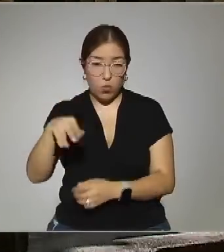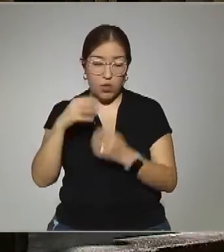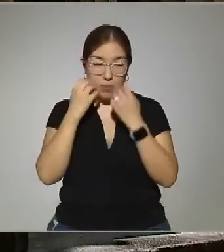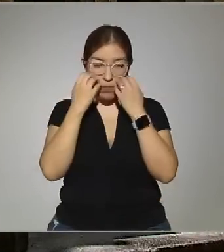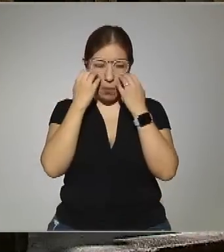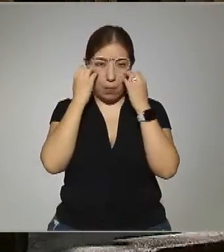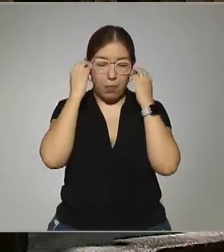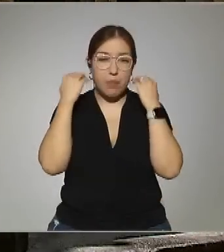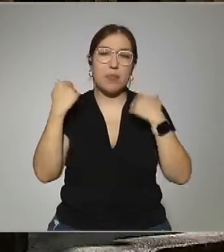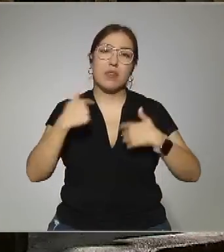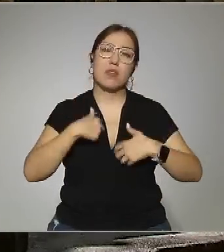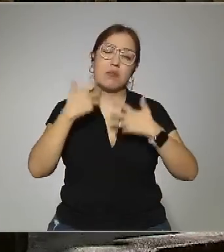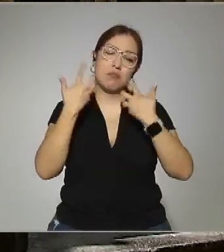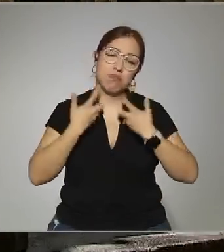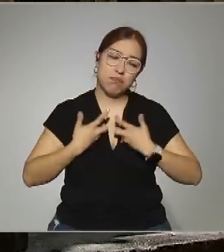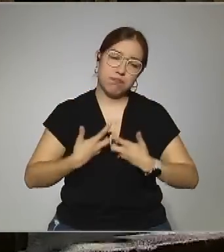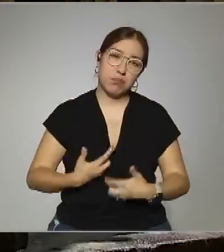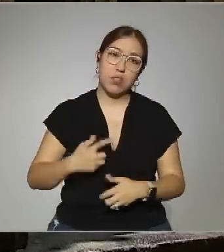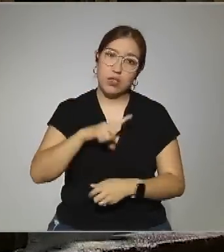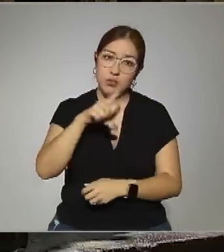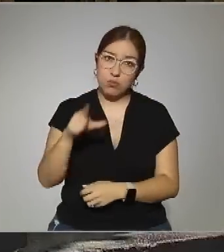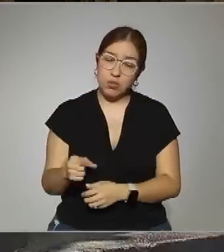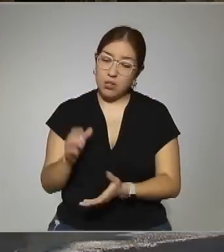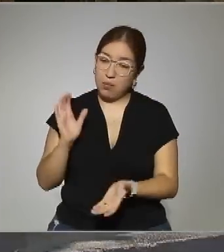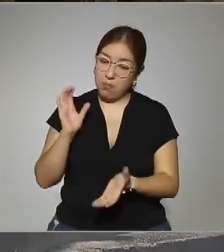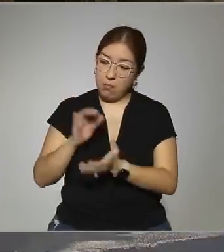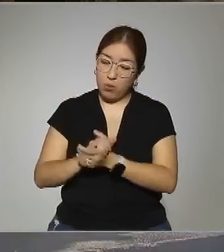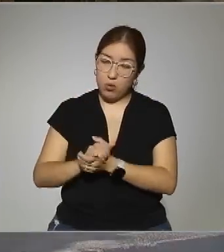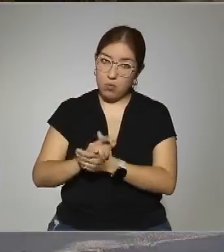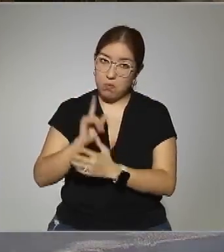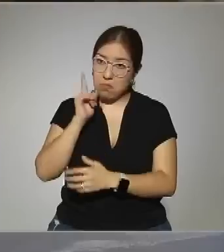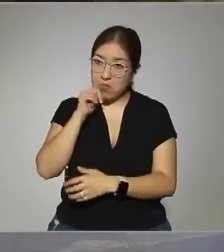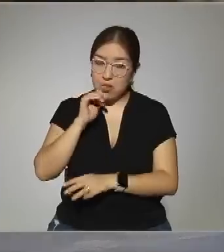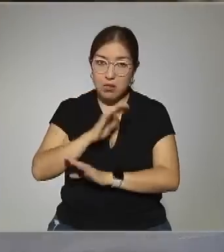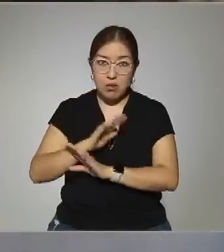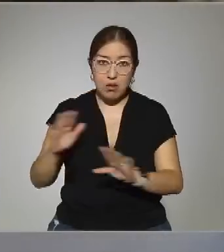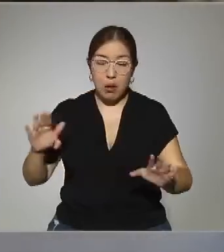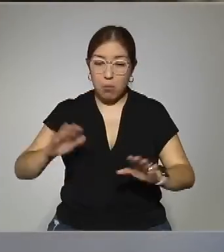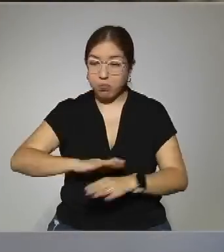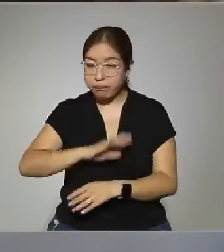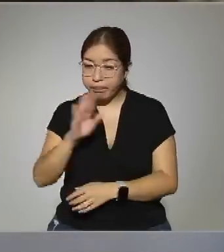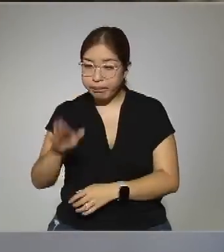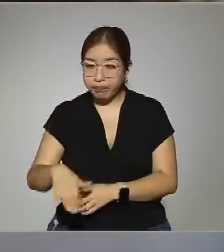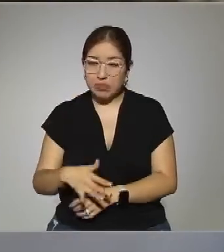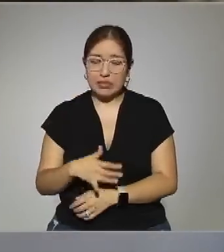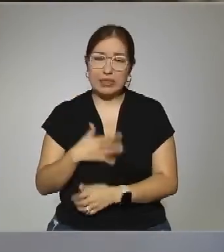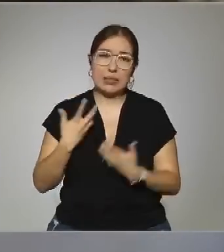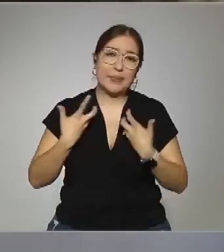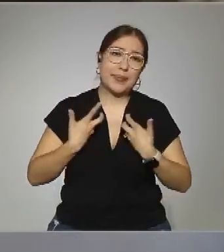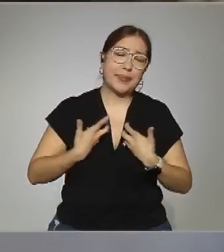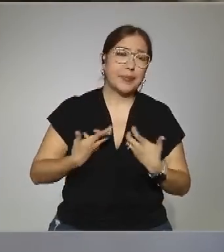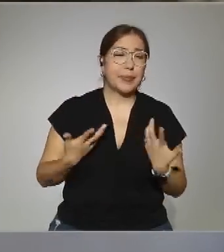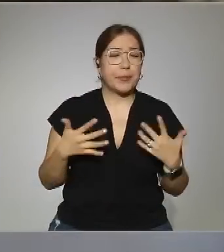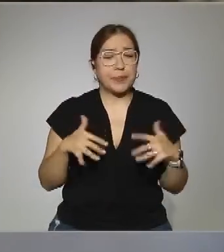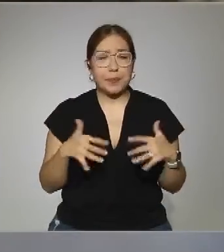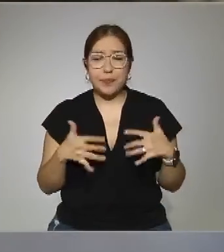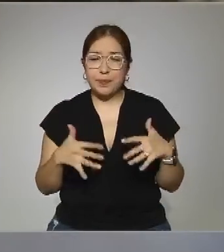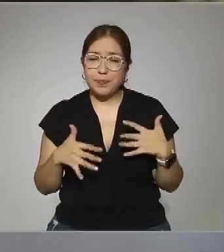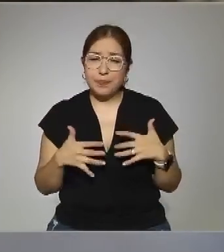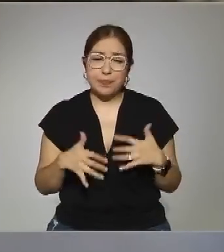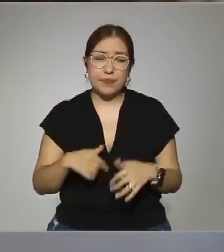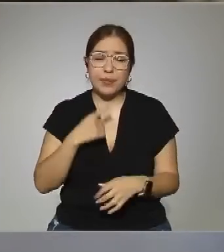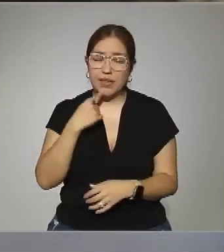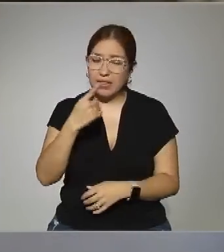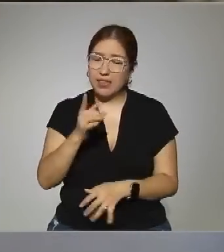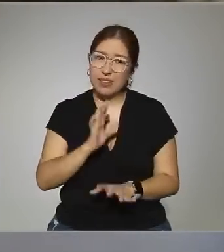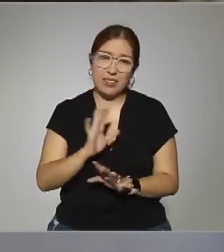¿no? Cuando de un día a otro fallece mi esposo, me llega más la desesperación, la ansiedad, esa ansiedad de decir,